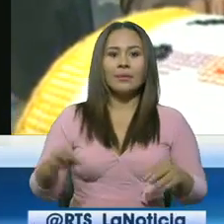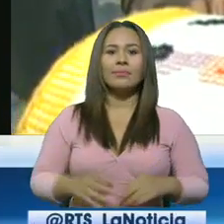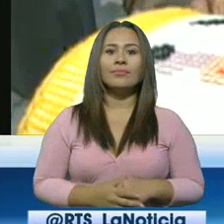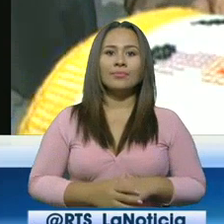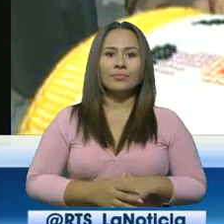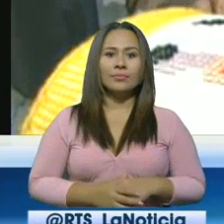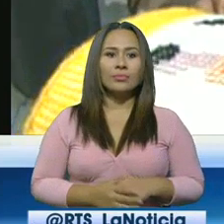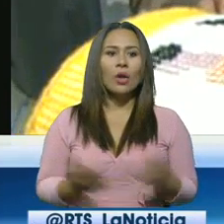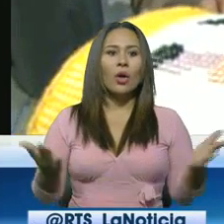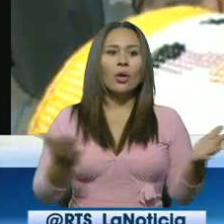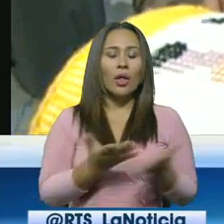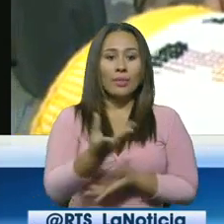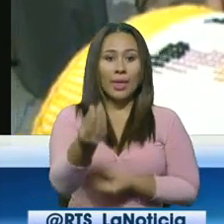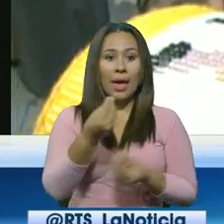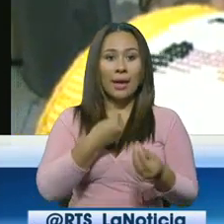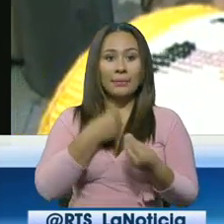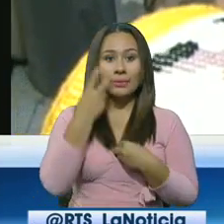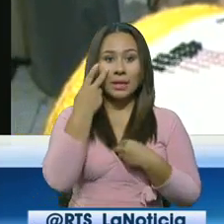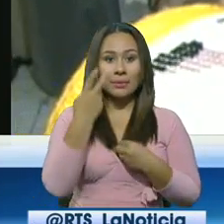base que llamamos el urdido.